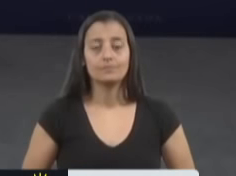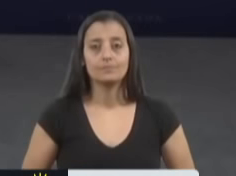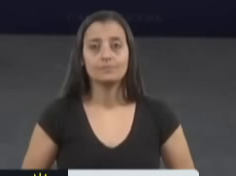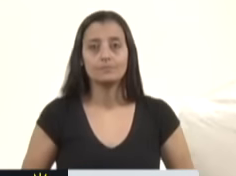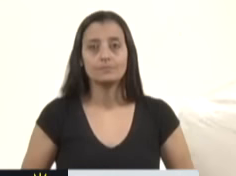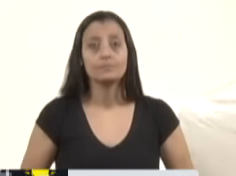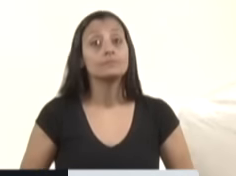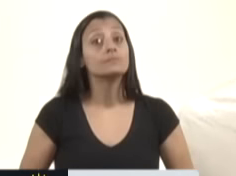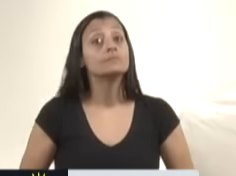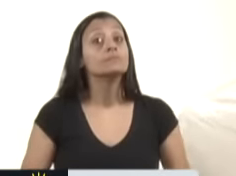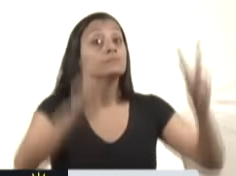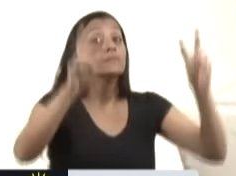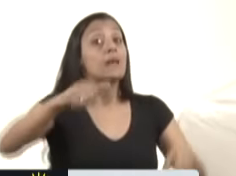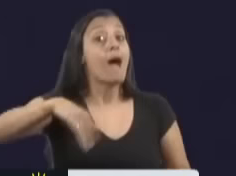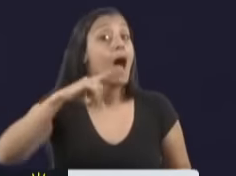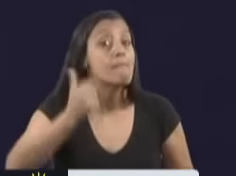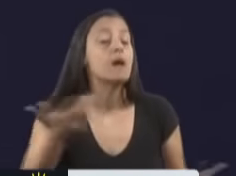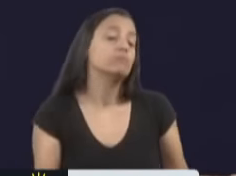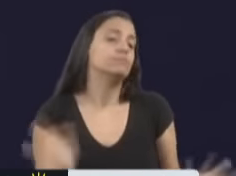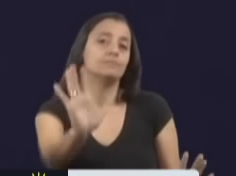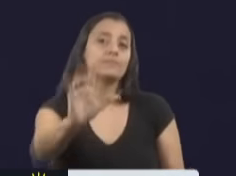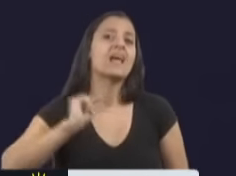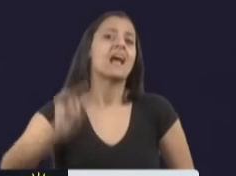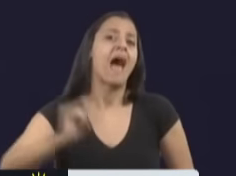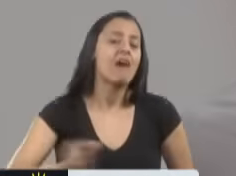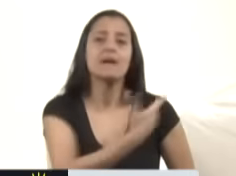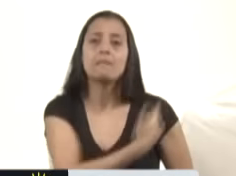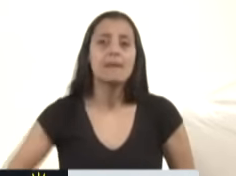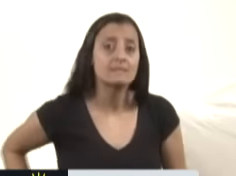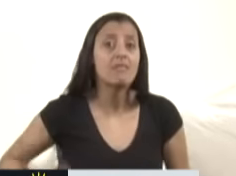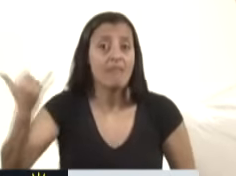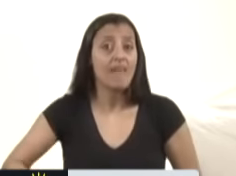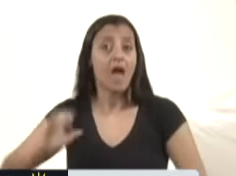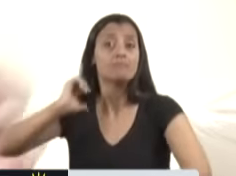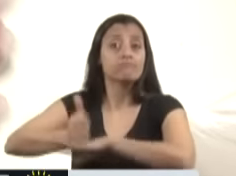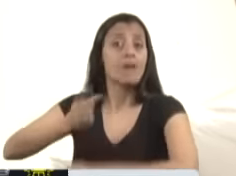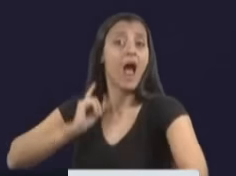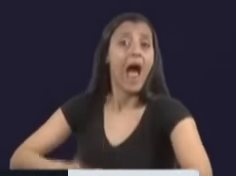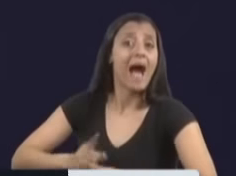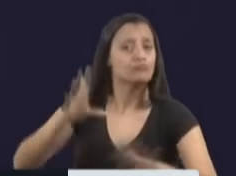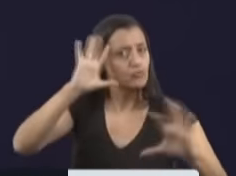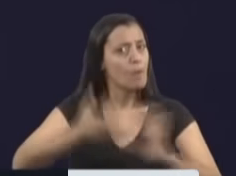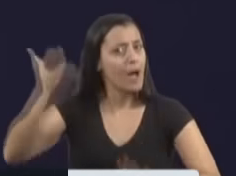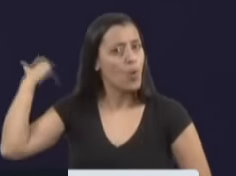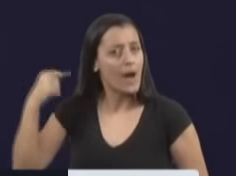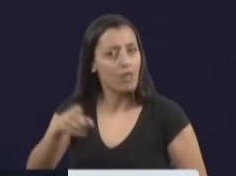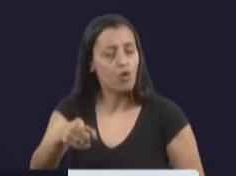listo y Bueno pero cada vez que el presidente tiene acto por ejemplo yo recuerdo